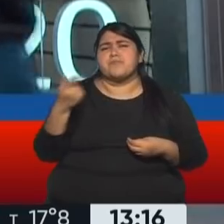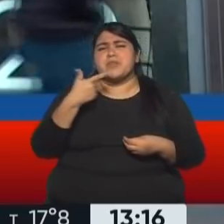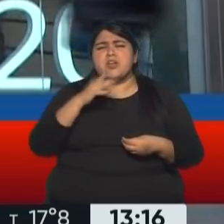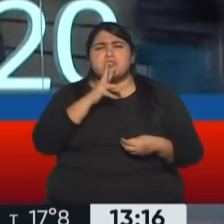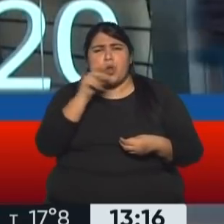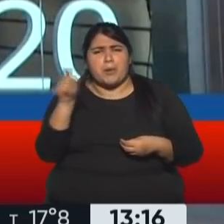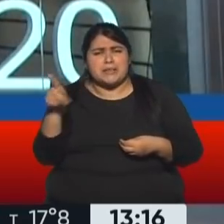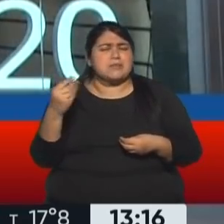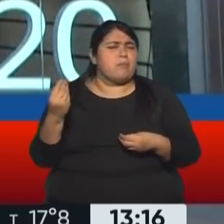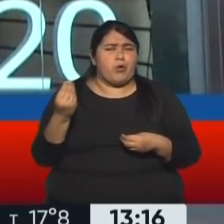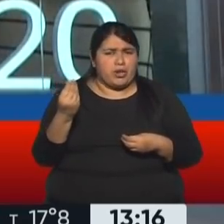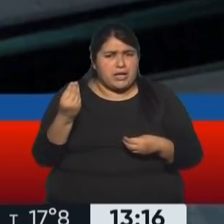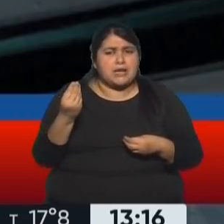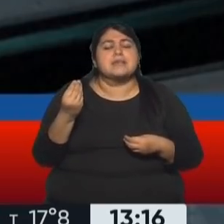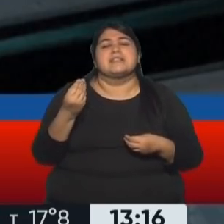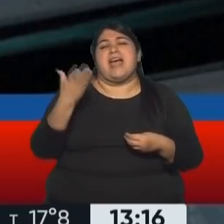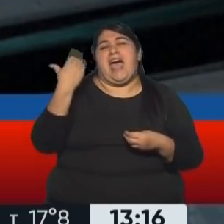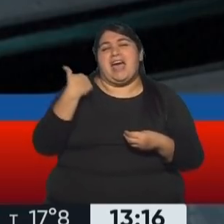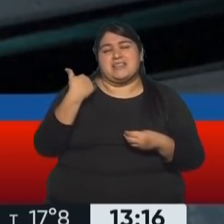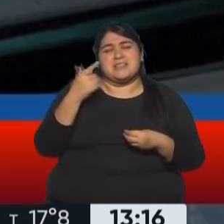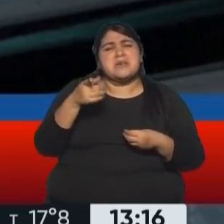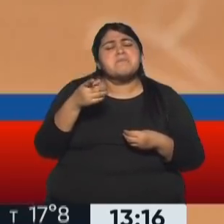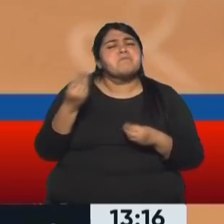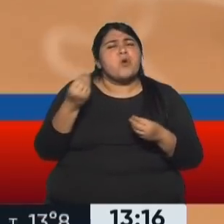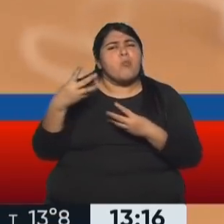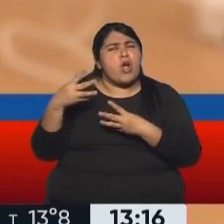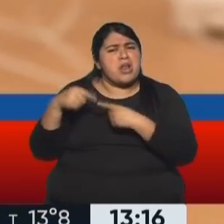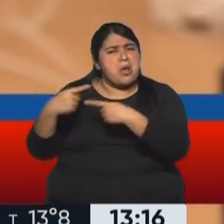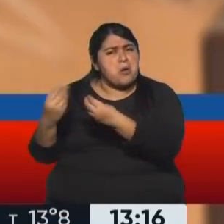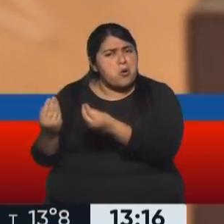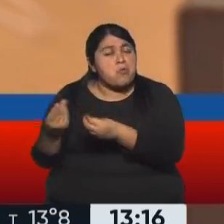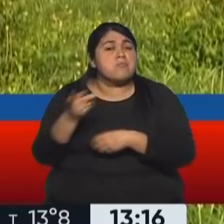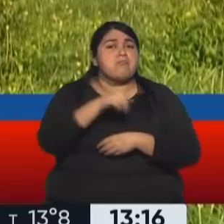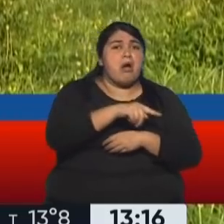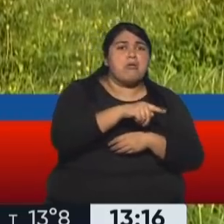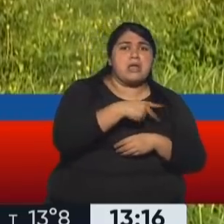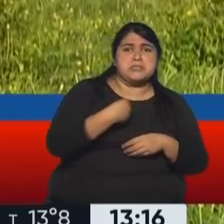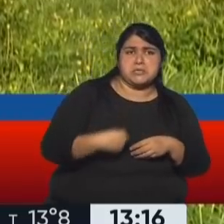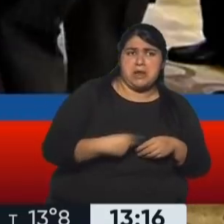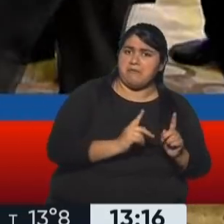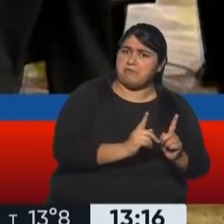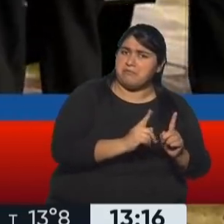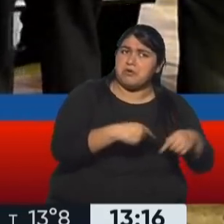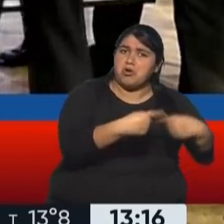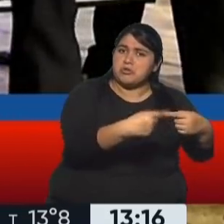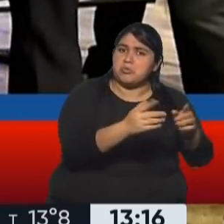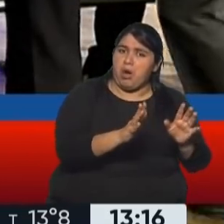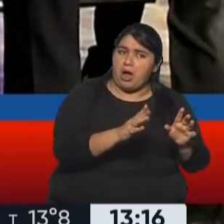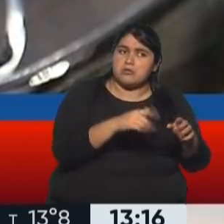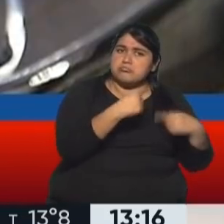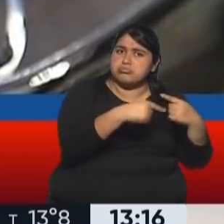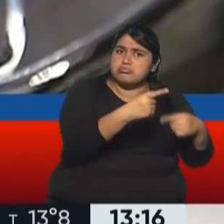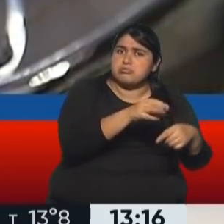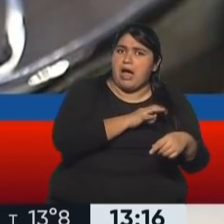objetivo de mantener la Revolución de Octubre viva, y en cambio la Revolución China permanece aún con estas transmutaciones